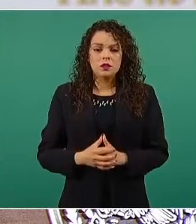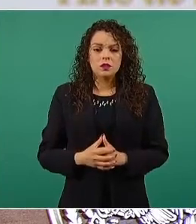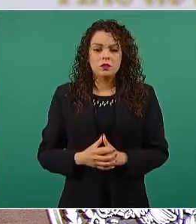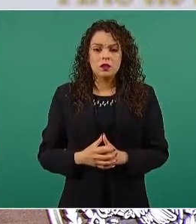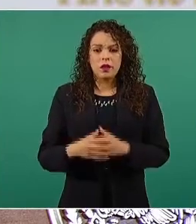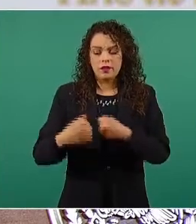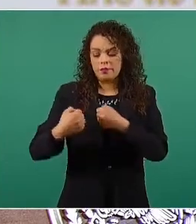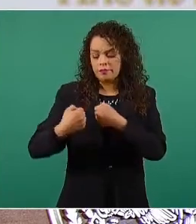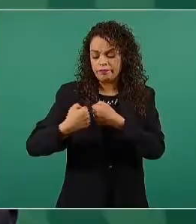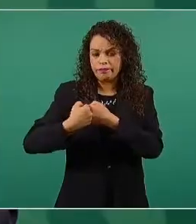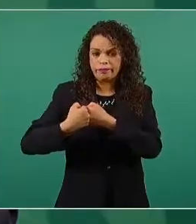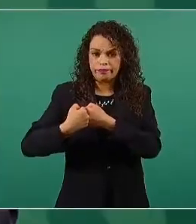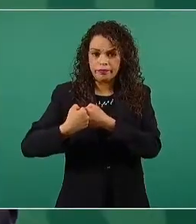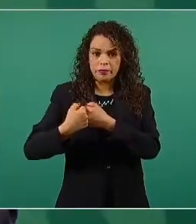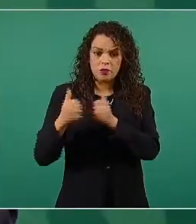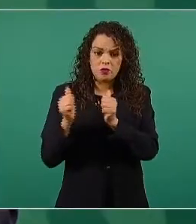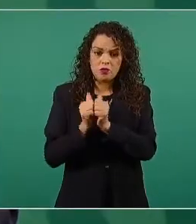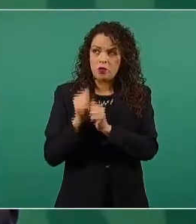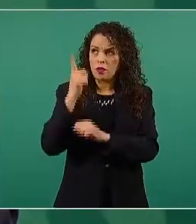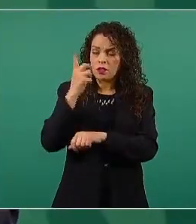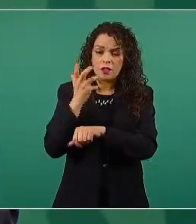con Estados Unidos.